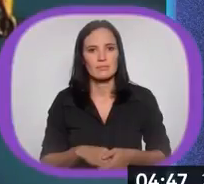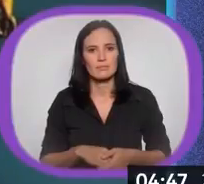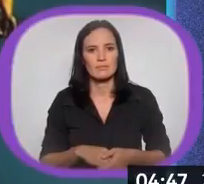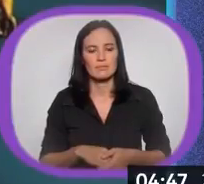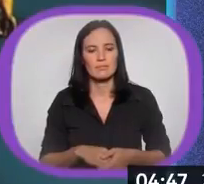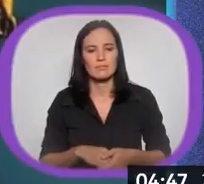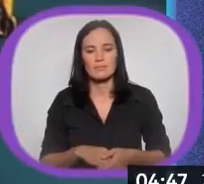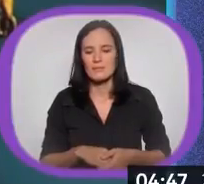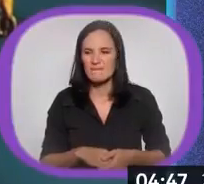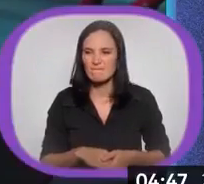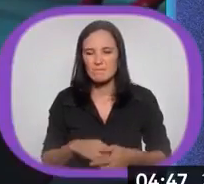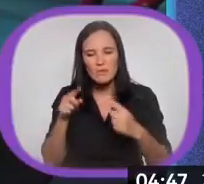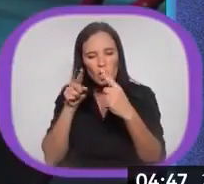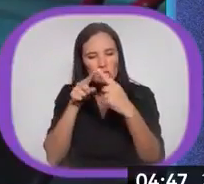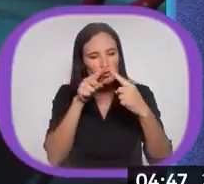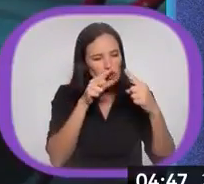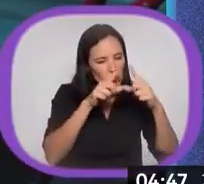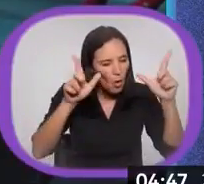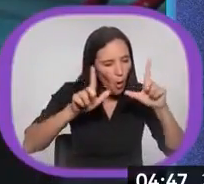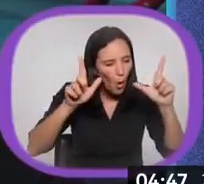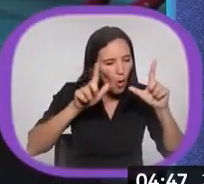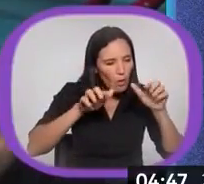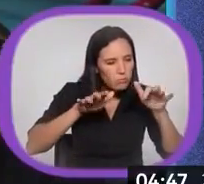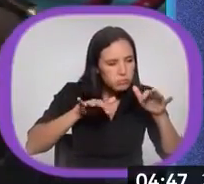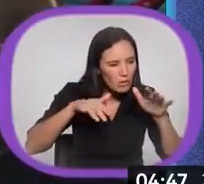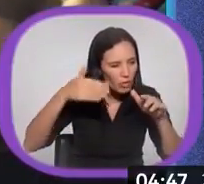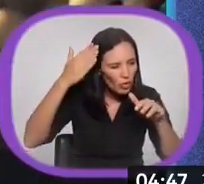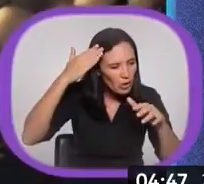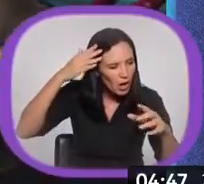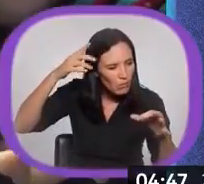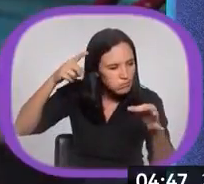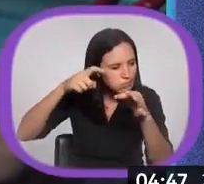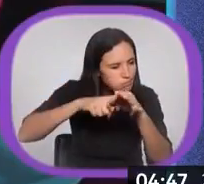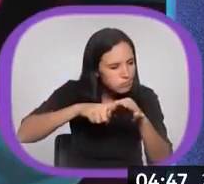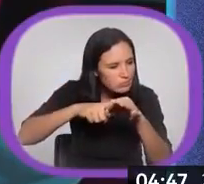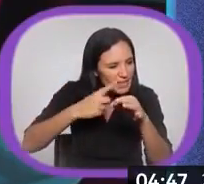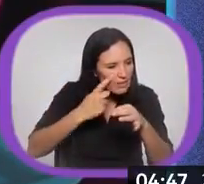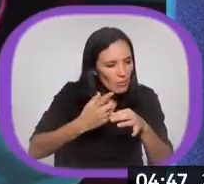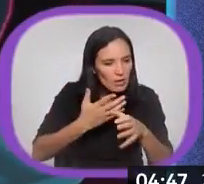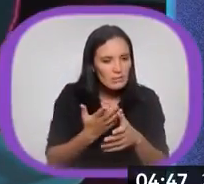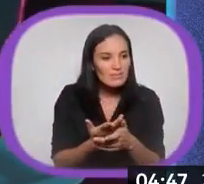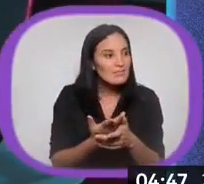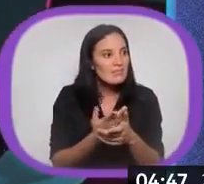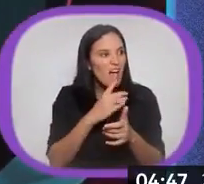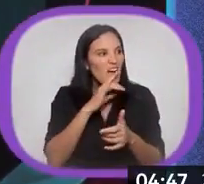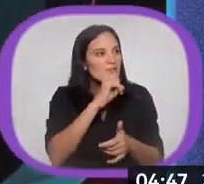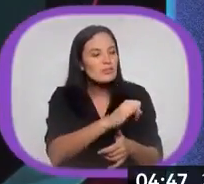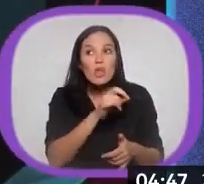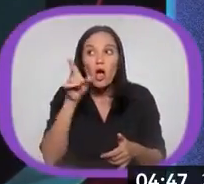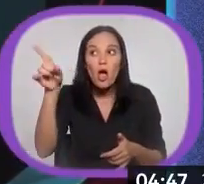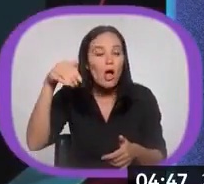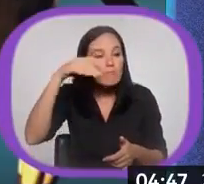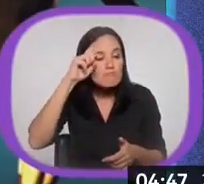No lo entiendo. Con mi contacto con la matriz detecté la presencia de una chispa conocida. Debe ser un señuelo enviado